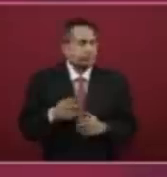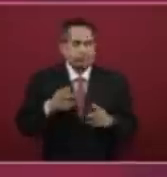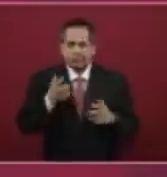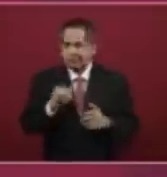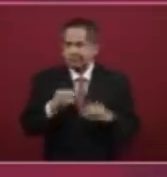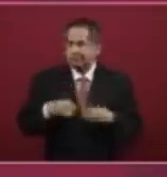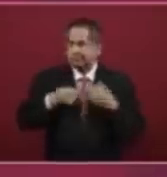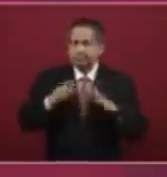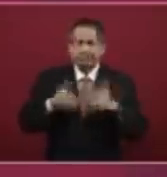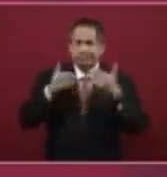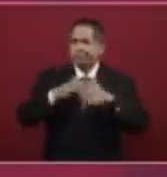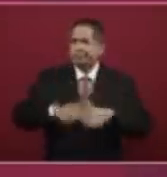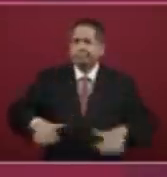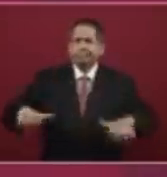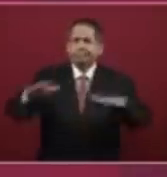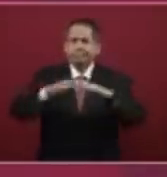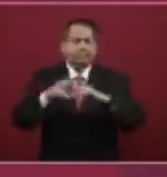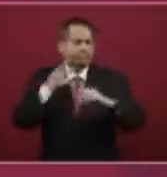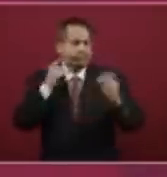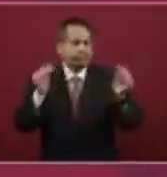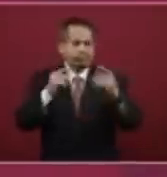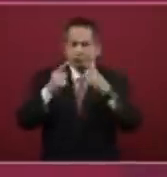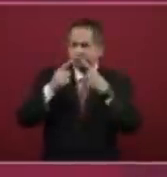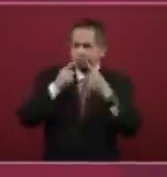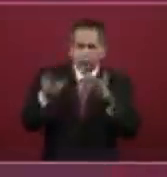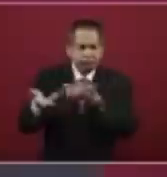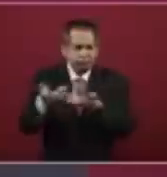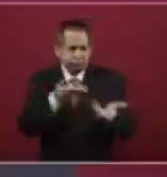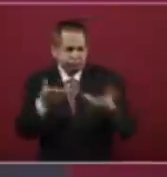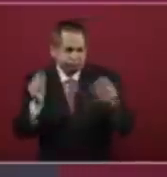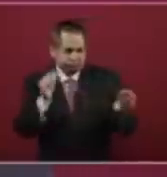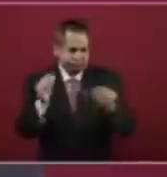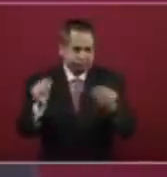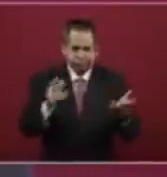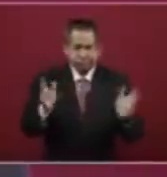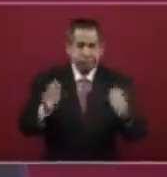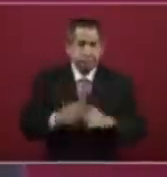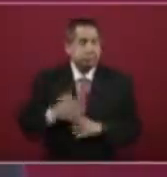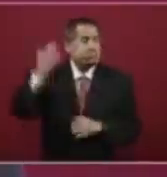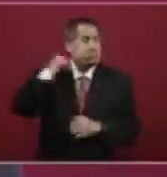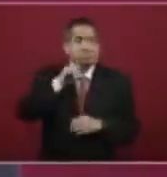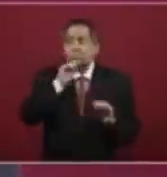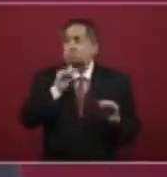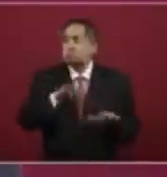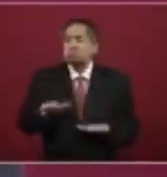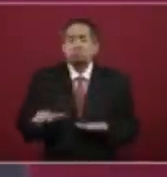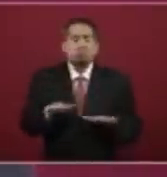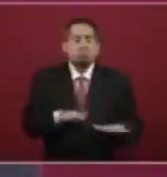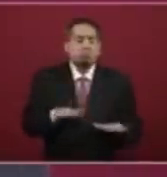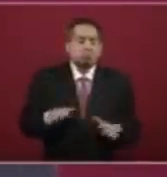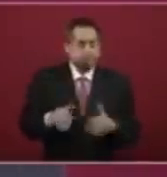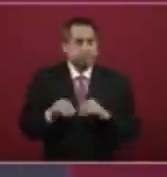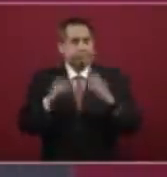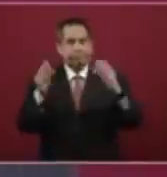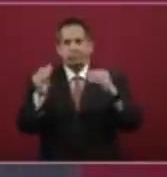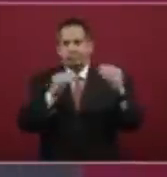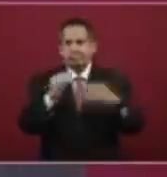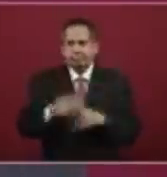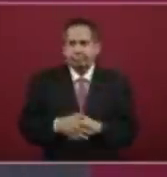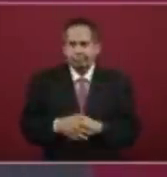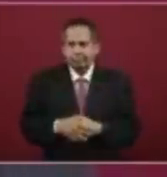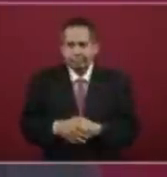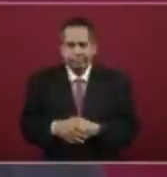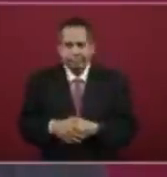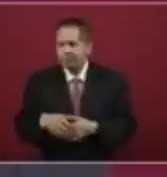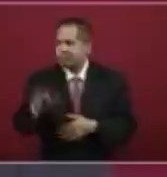pública en la democracia. Tenía tiempo que no pasaba esto. ¿Está México exorcizando sus